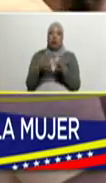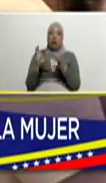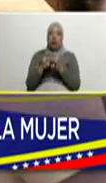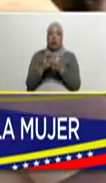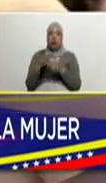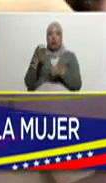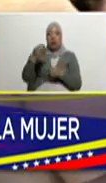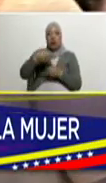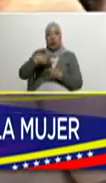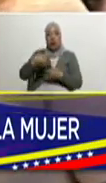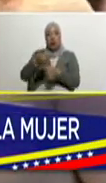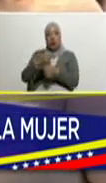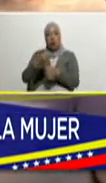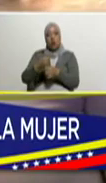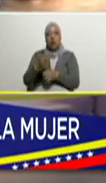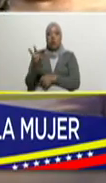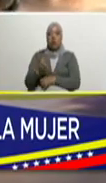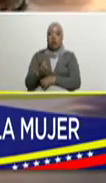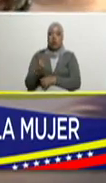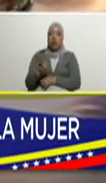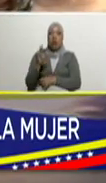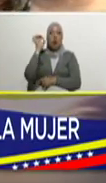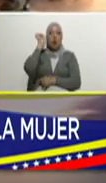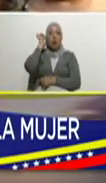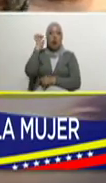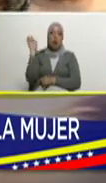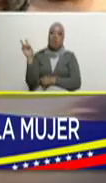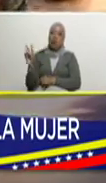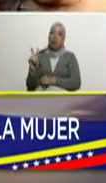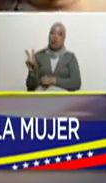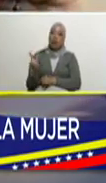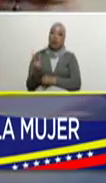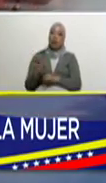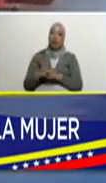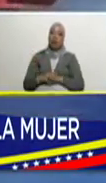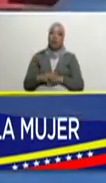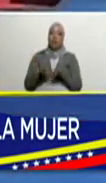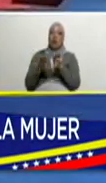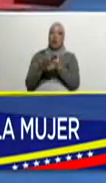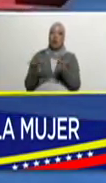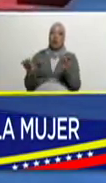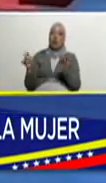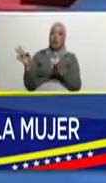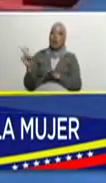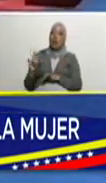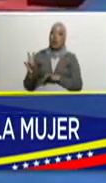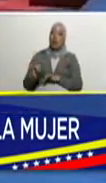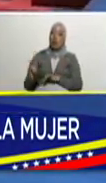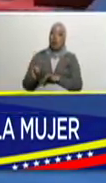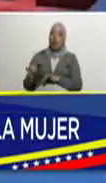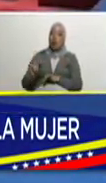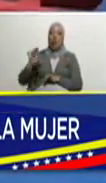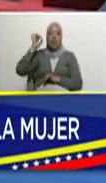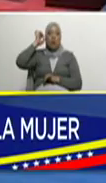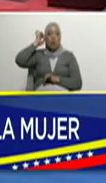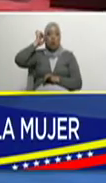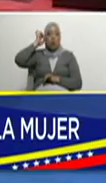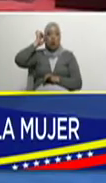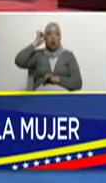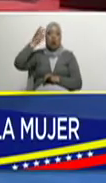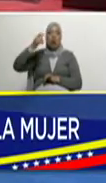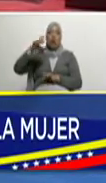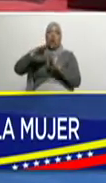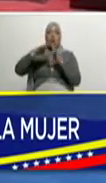un interés que tiene la mujer venezolana. Edúcate en Venezuela, mujer. Va a